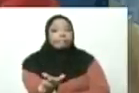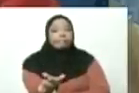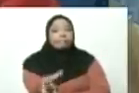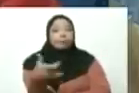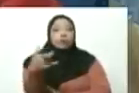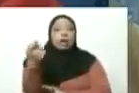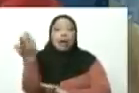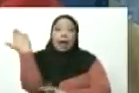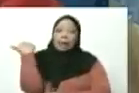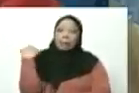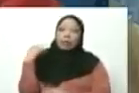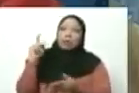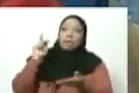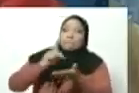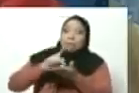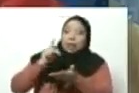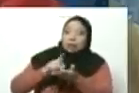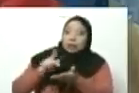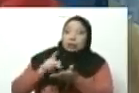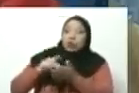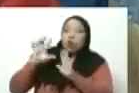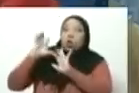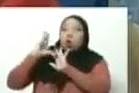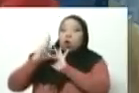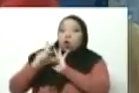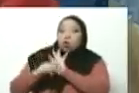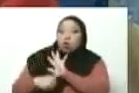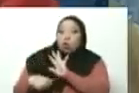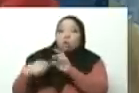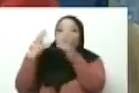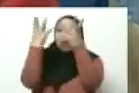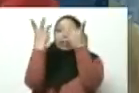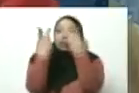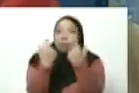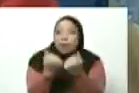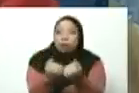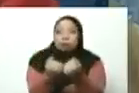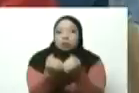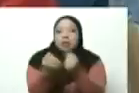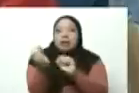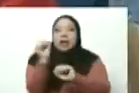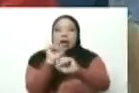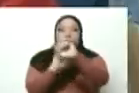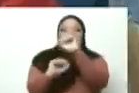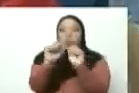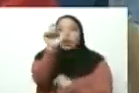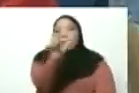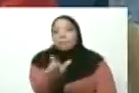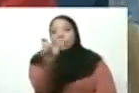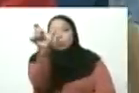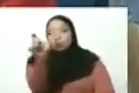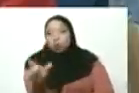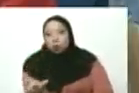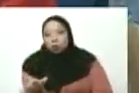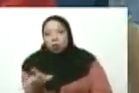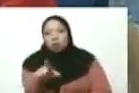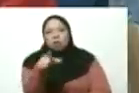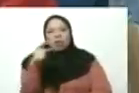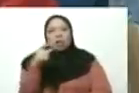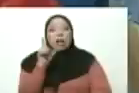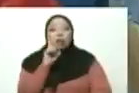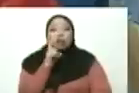participó de una estafa serial en contra de ahorristas venezolanos me estoy refiriendo